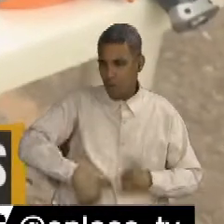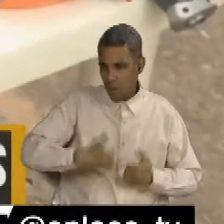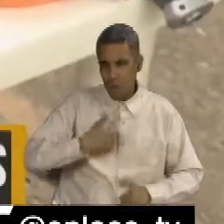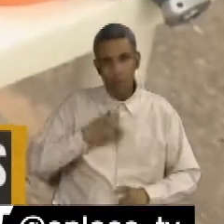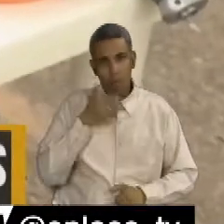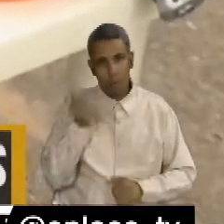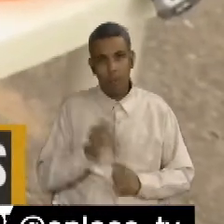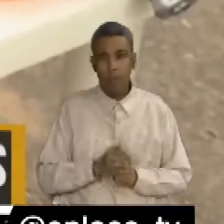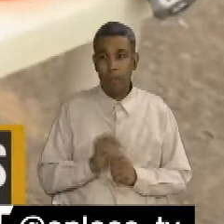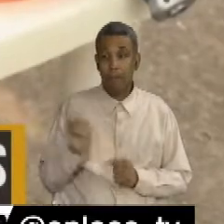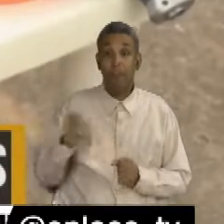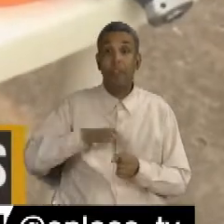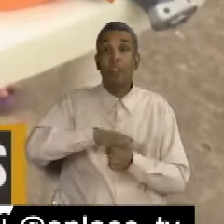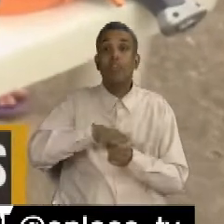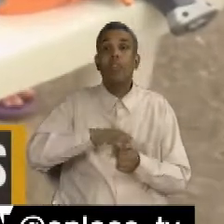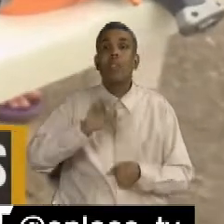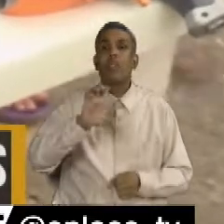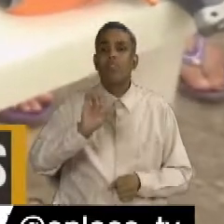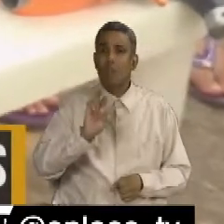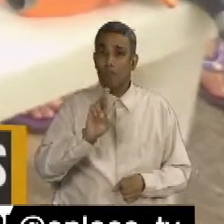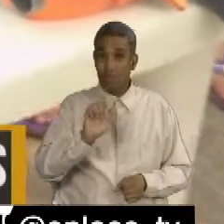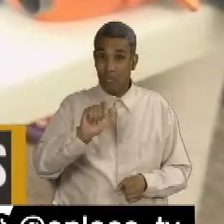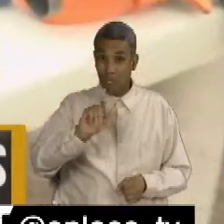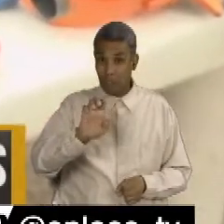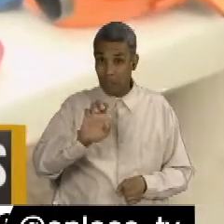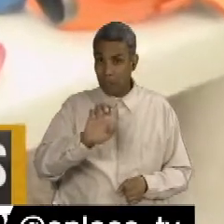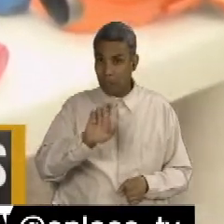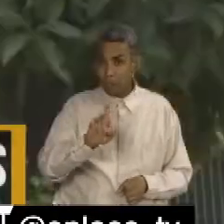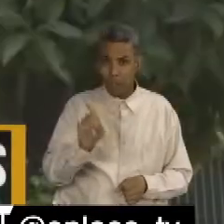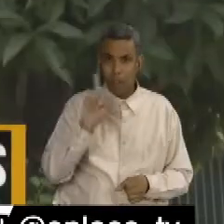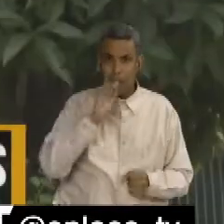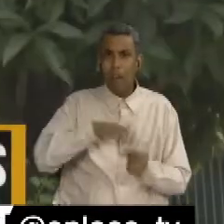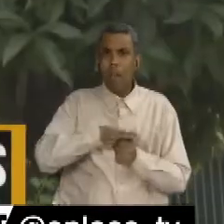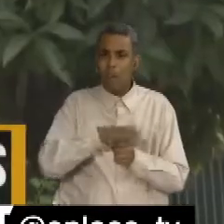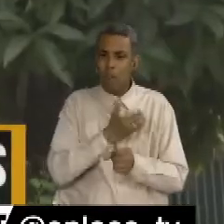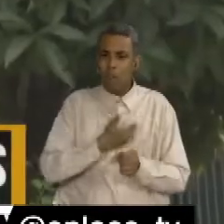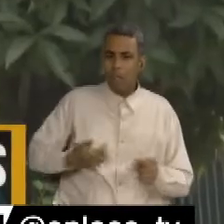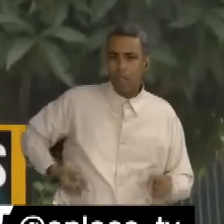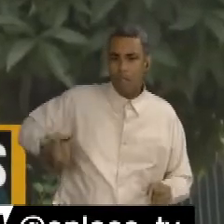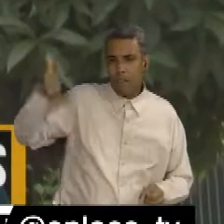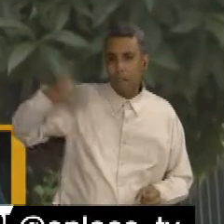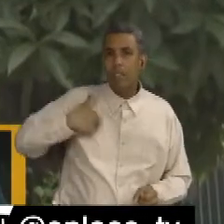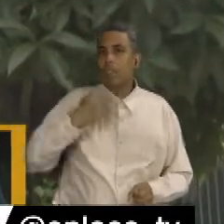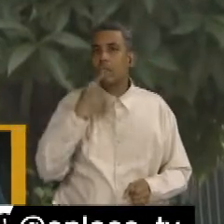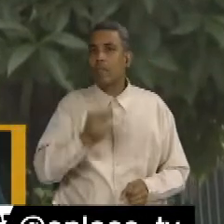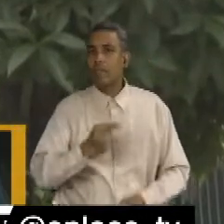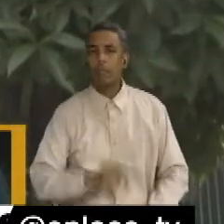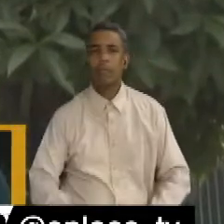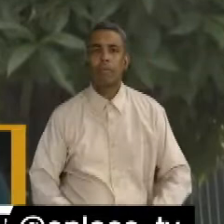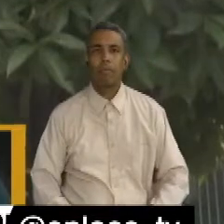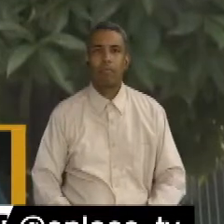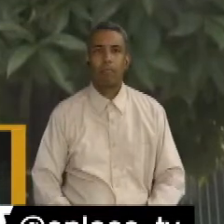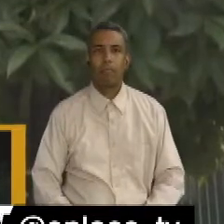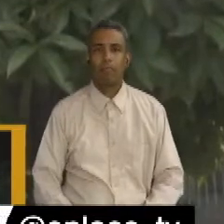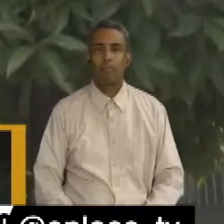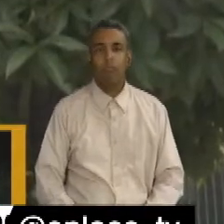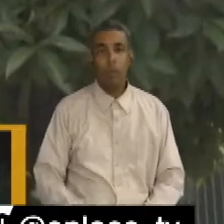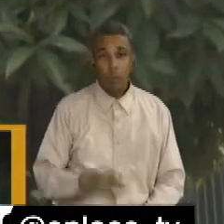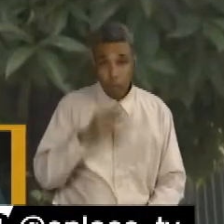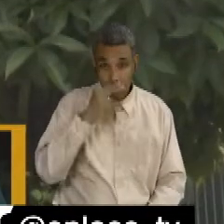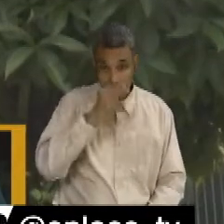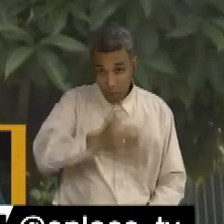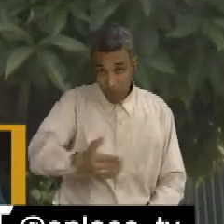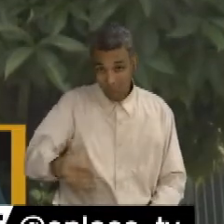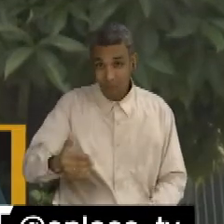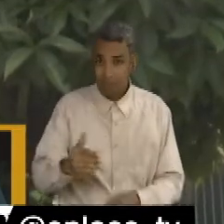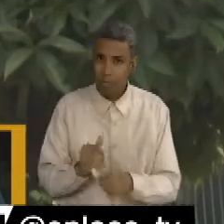Los Corales destacó la labor cumplida en beneficio de la comunidad en general. Prácticamente lo que busca es enfatizar en los niños también el